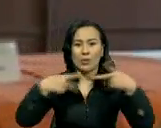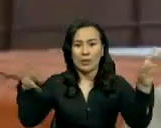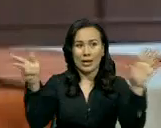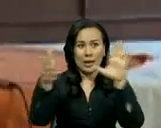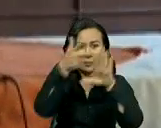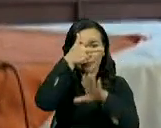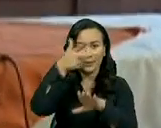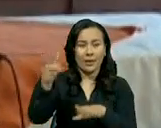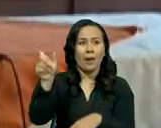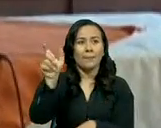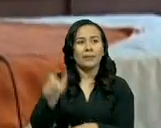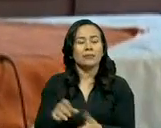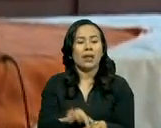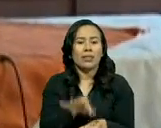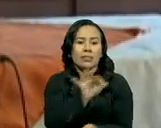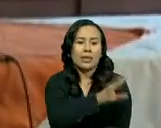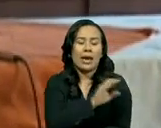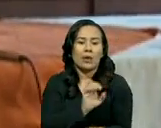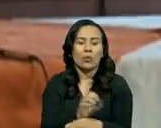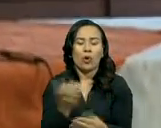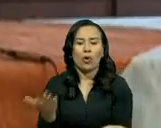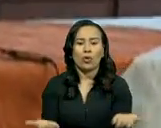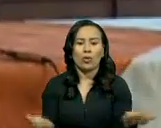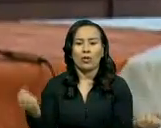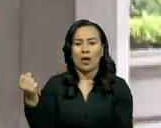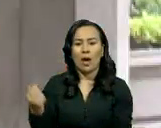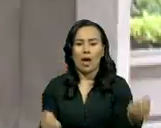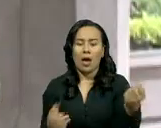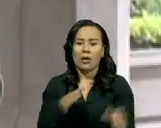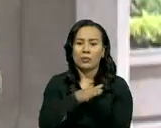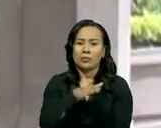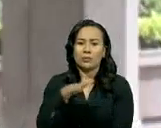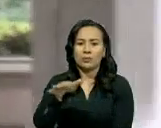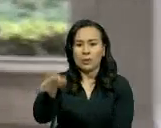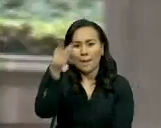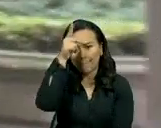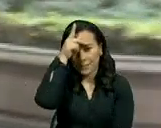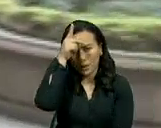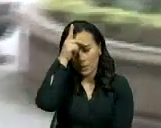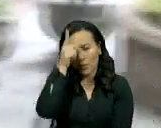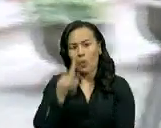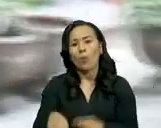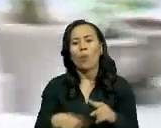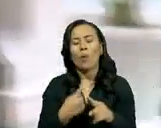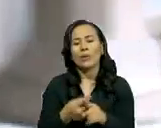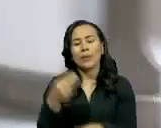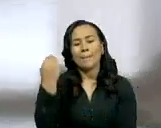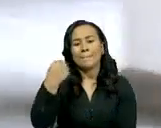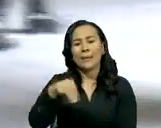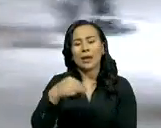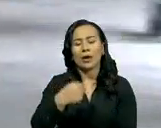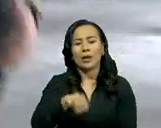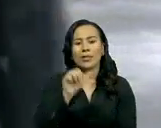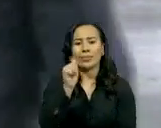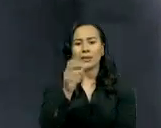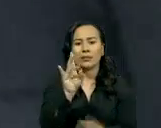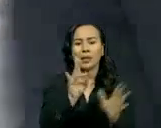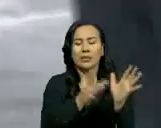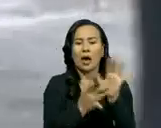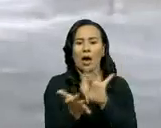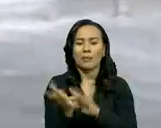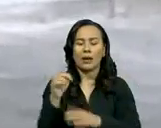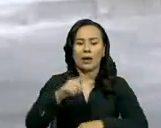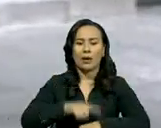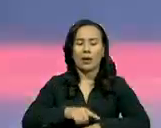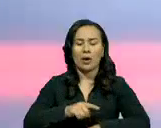Patiño habría dejado el país vía terrestre y se dirigió a Perú. Esto ocurrió el día miércoles 17 de abril a las 18 horas y